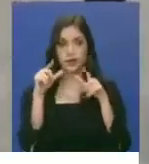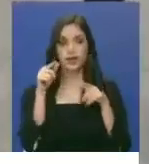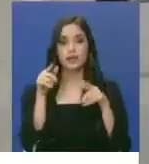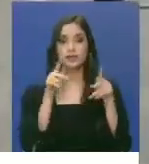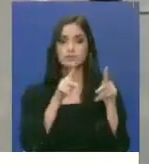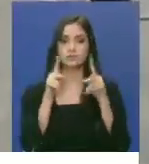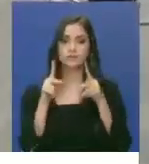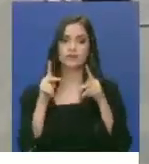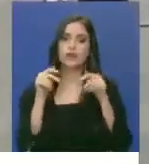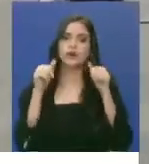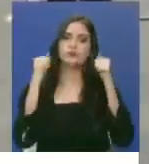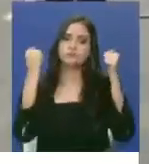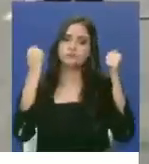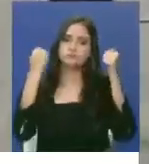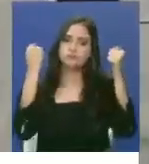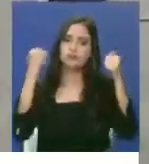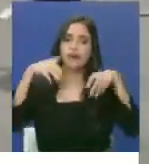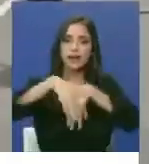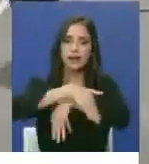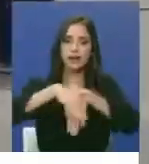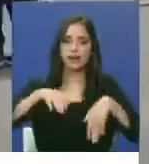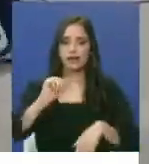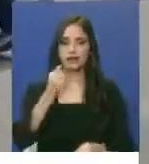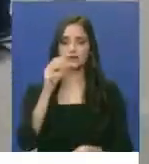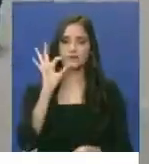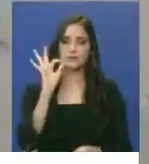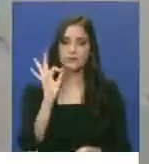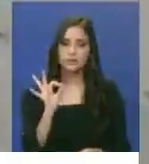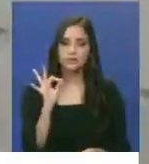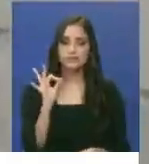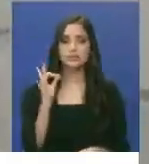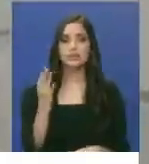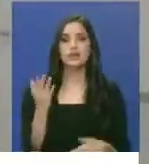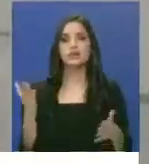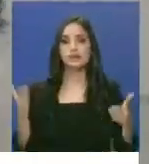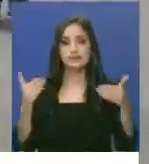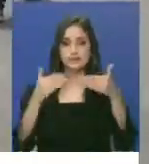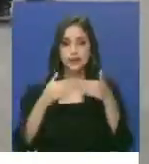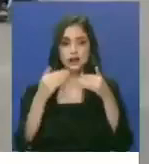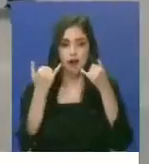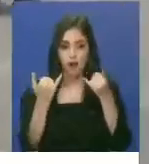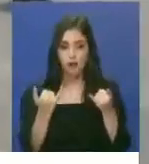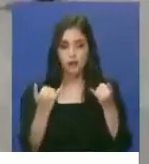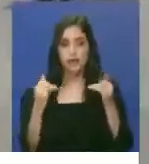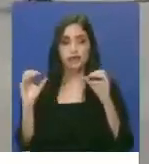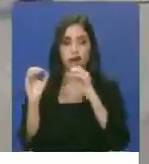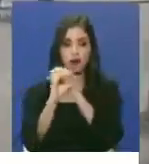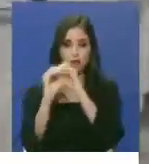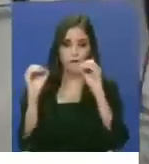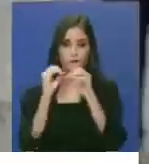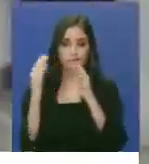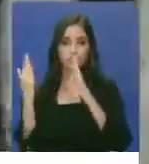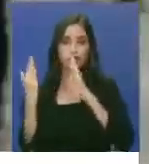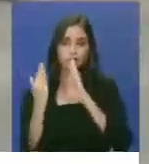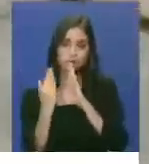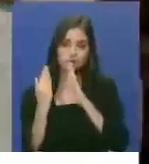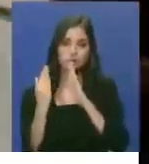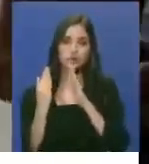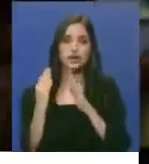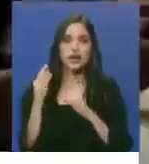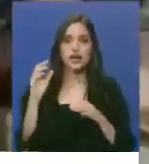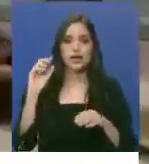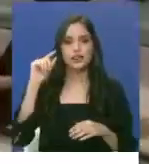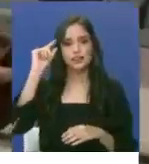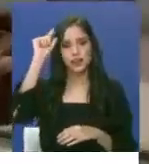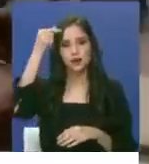temprano en calle 16, que incendiaron llantas y cerraron. Ahora están acá. Es lo que se está dando en este momento, compañeros. Vamos a poner rápidamente las imágenes de